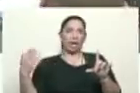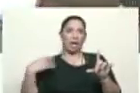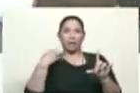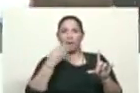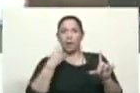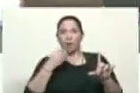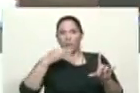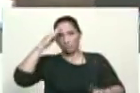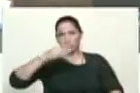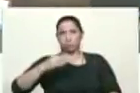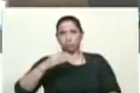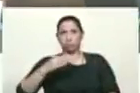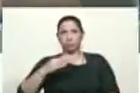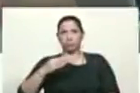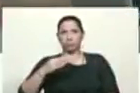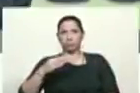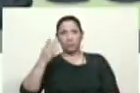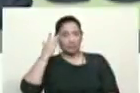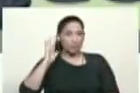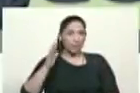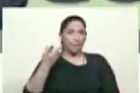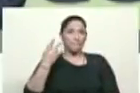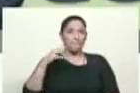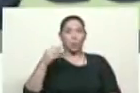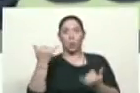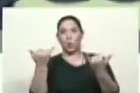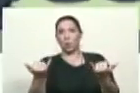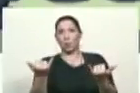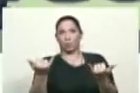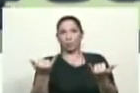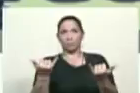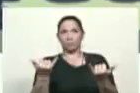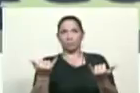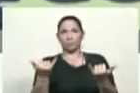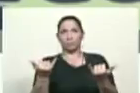oficial, que además del por ahora,